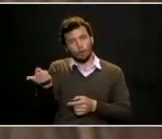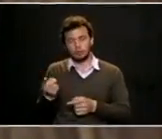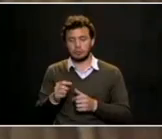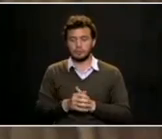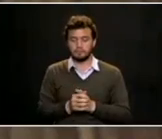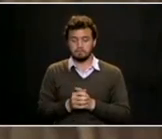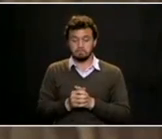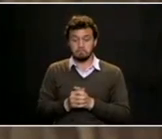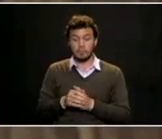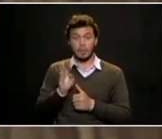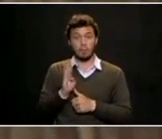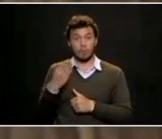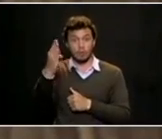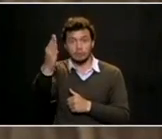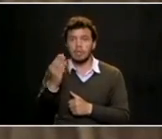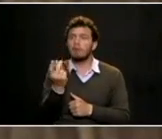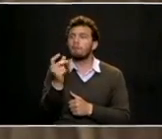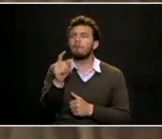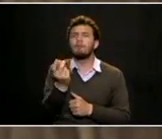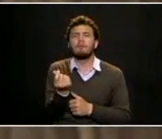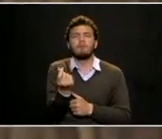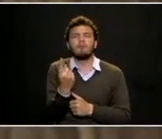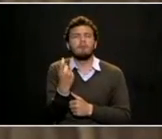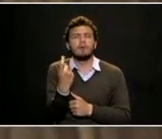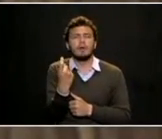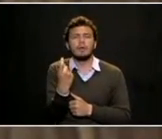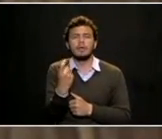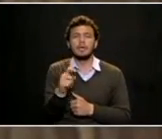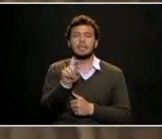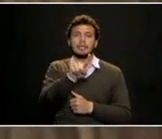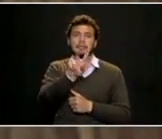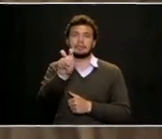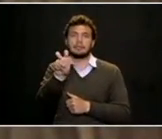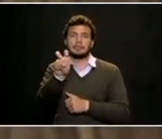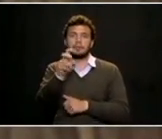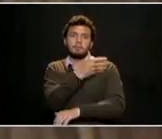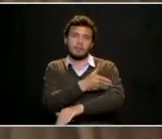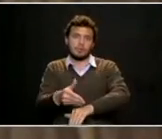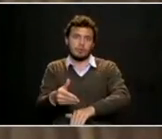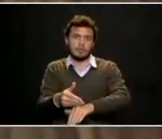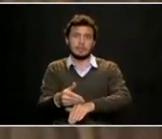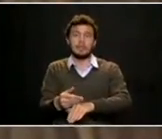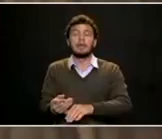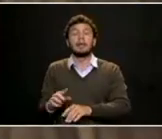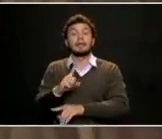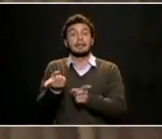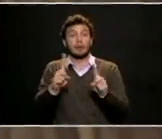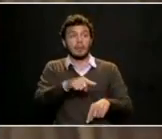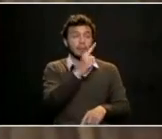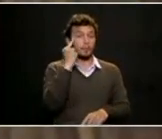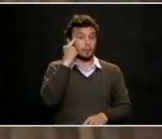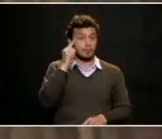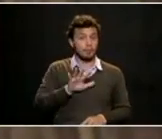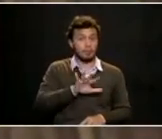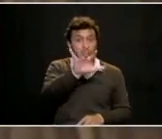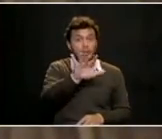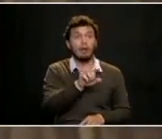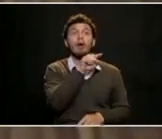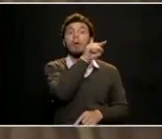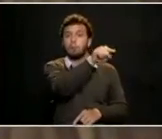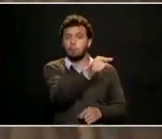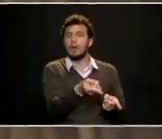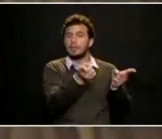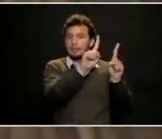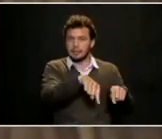sino 17 mil millones de pesos. Vamos a mejorar la unidad intermedia de San Antonio de Prado y ojalá hacer allá una segunda